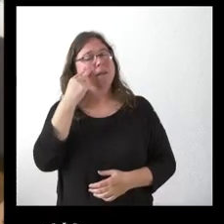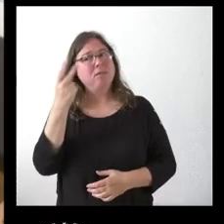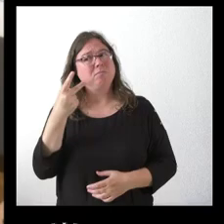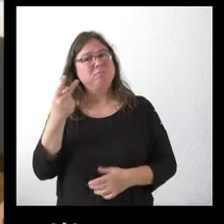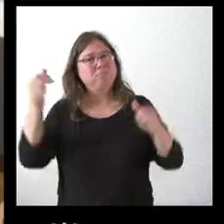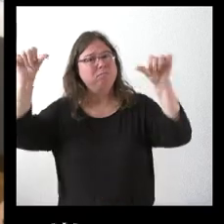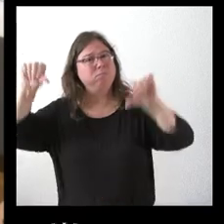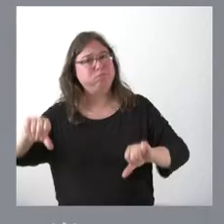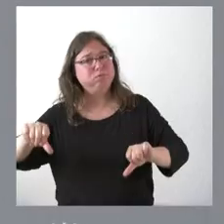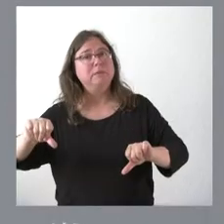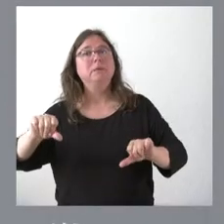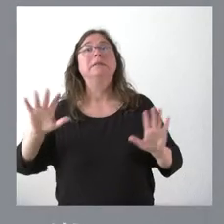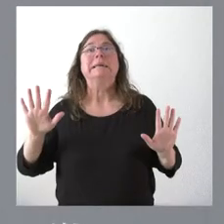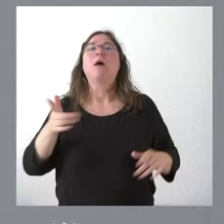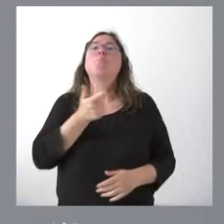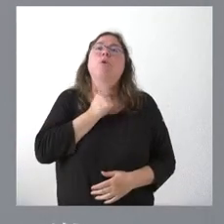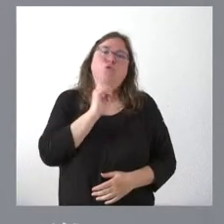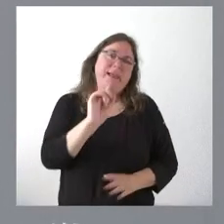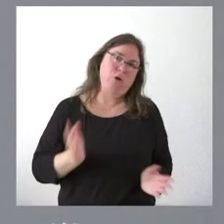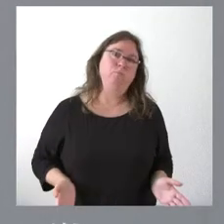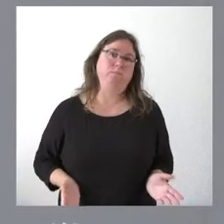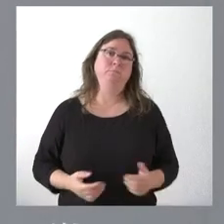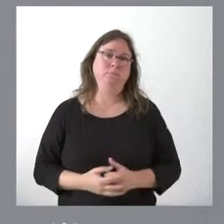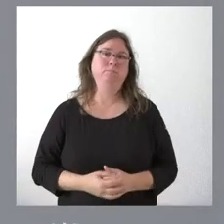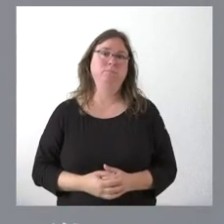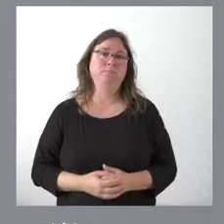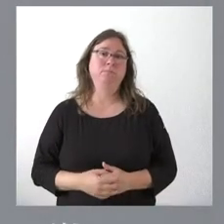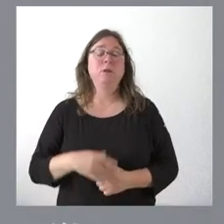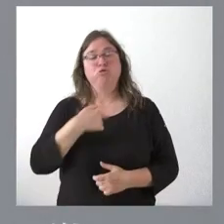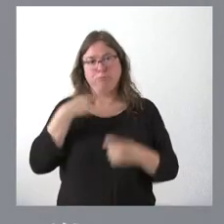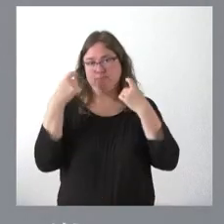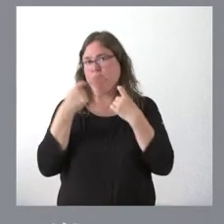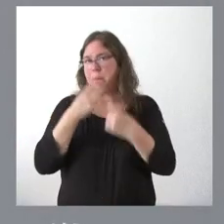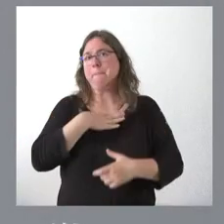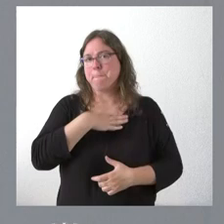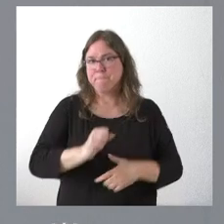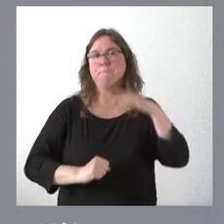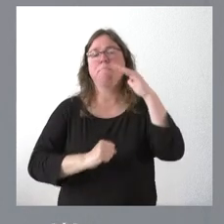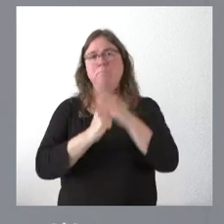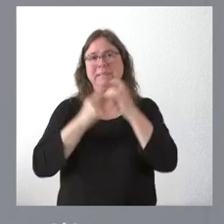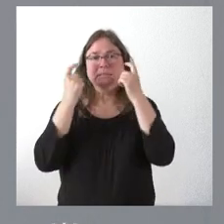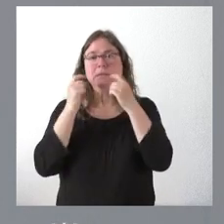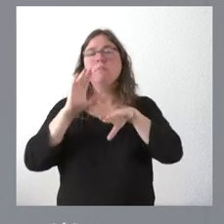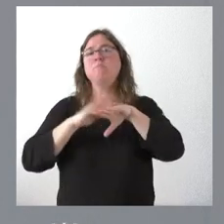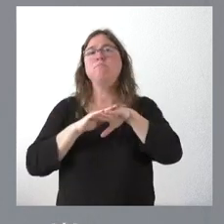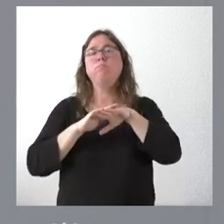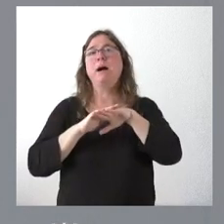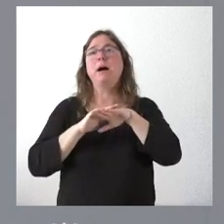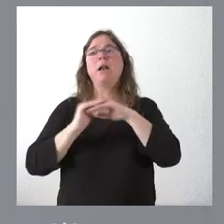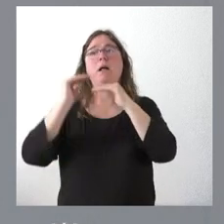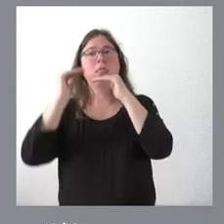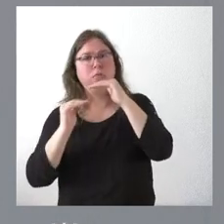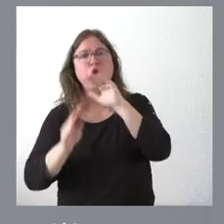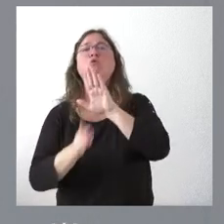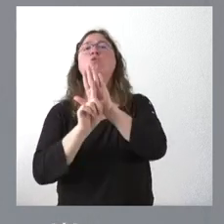caigan? A nosotros nos gustaría que no. Y vamos a hacer todo lo posible en nuestras competencias para que no solamente no caigan, sino que